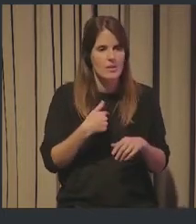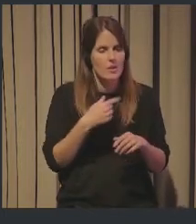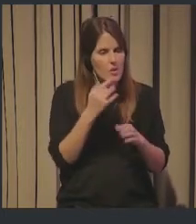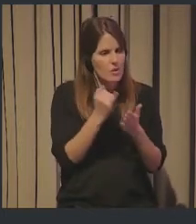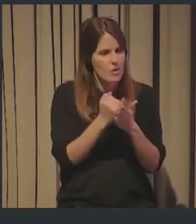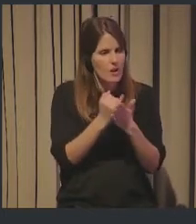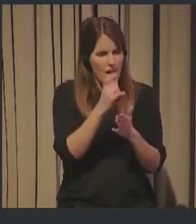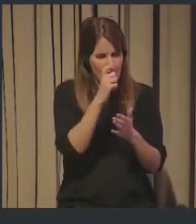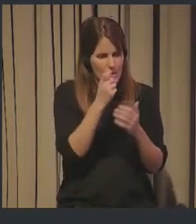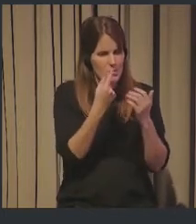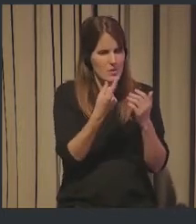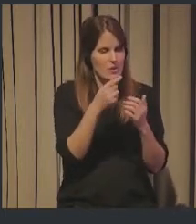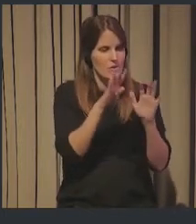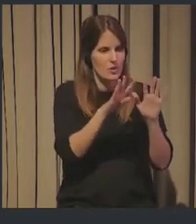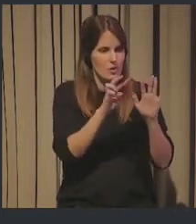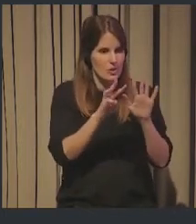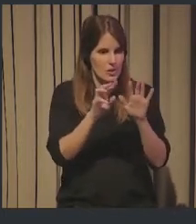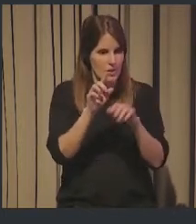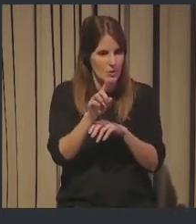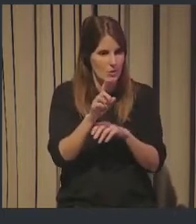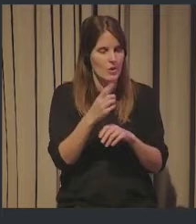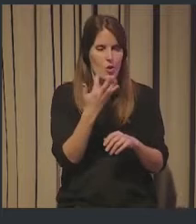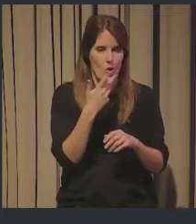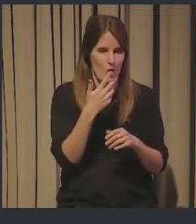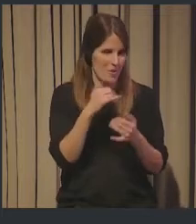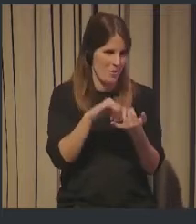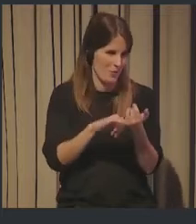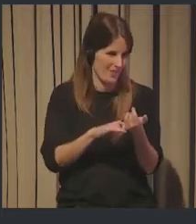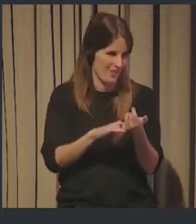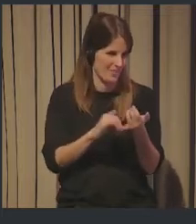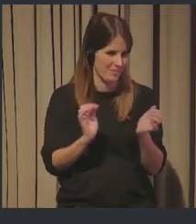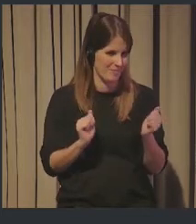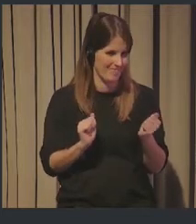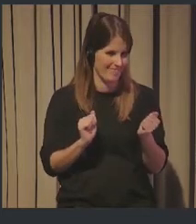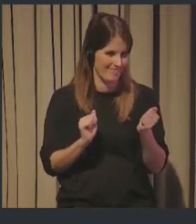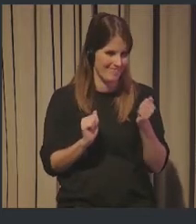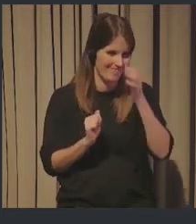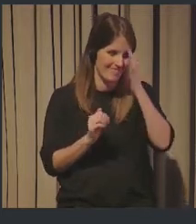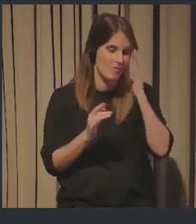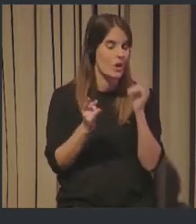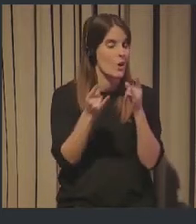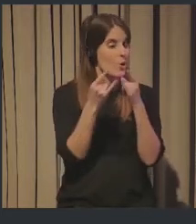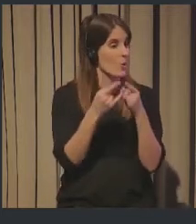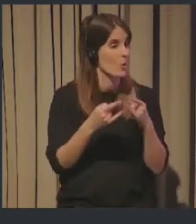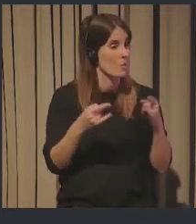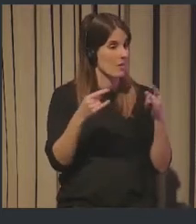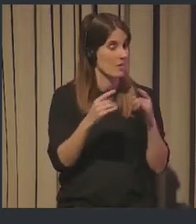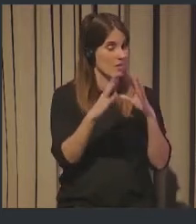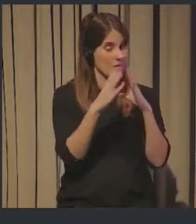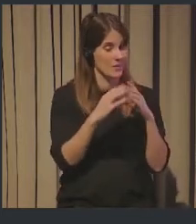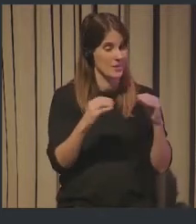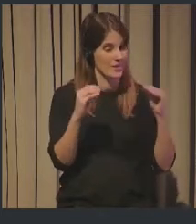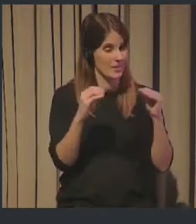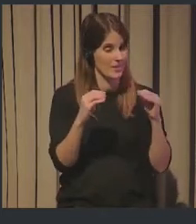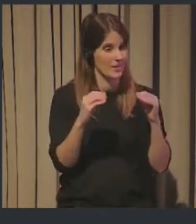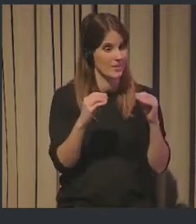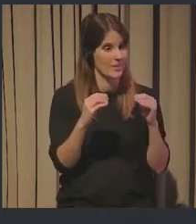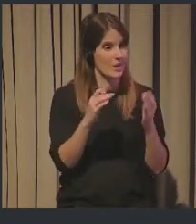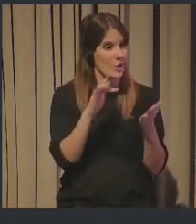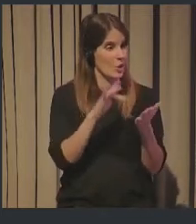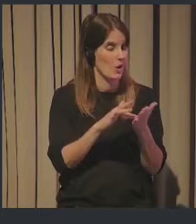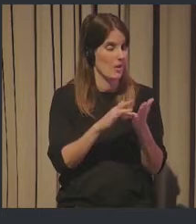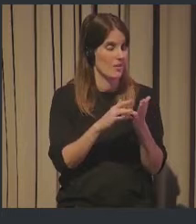en 1981 es que conocí a mi mujer. Fue un romance de campus, celebrando 40 años